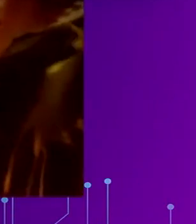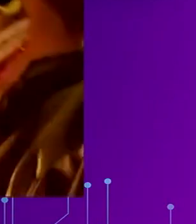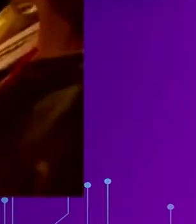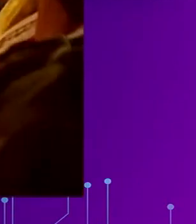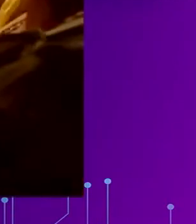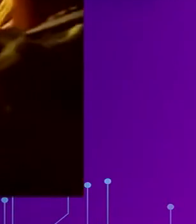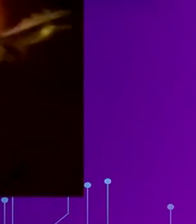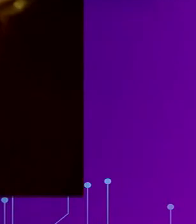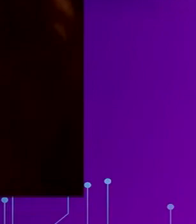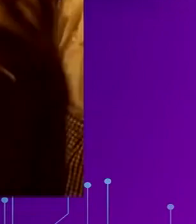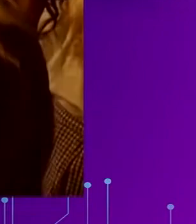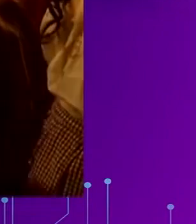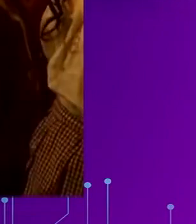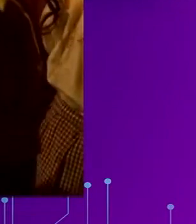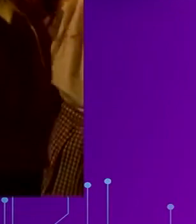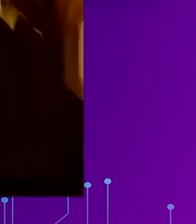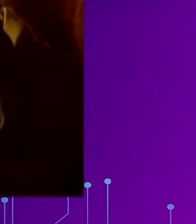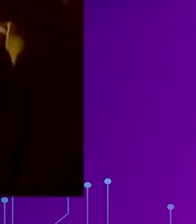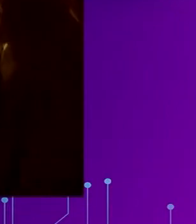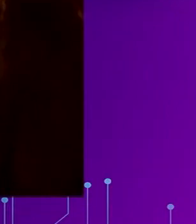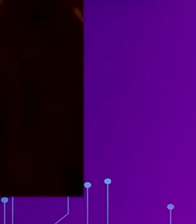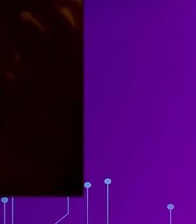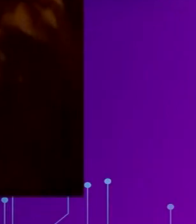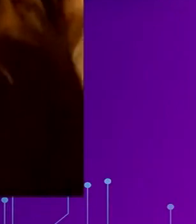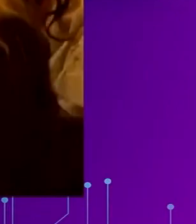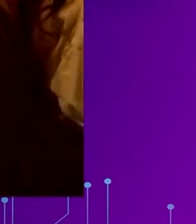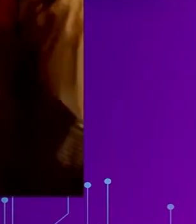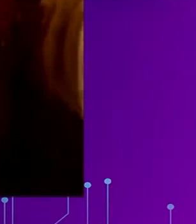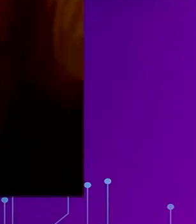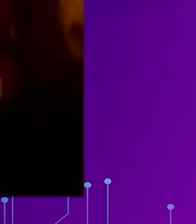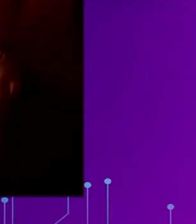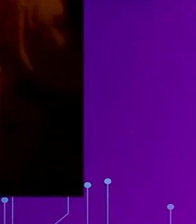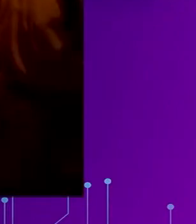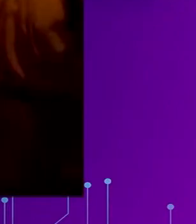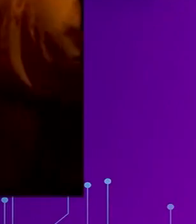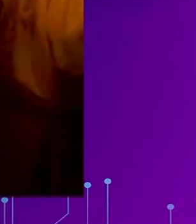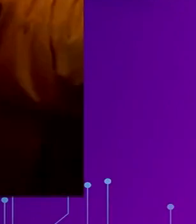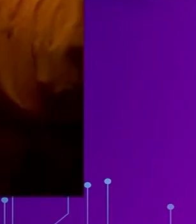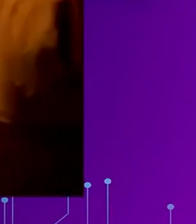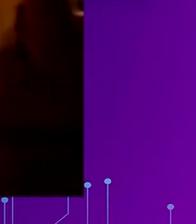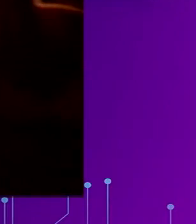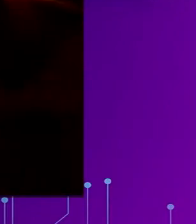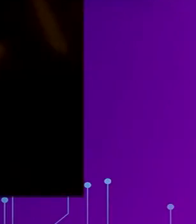conetzi, llega tiquilías chicomexochi conetzi.